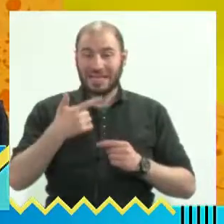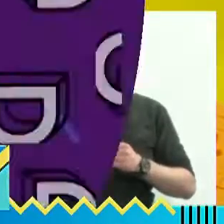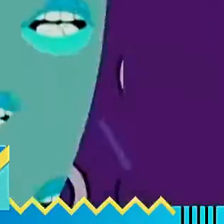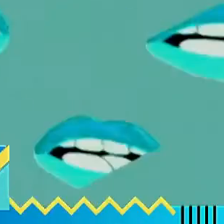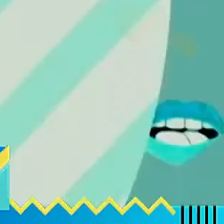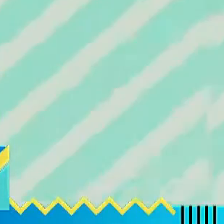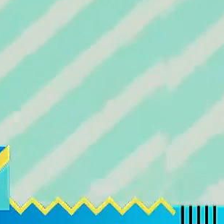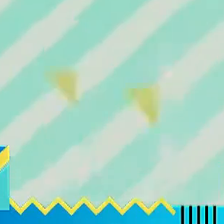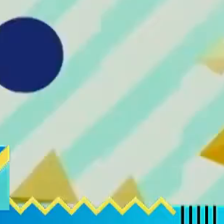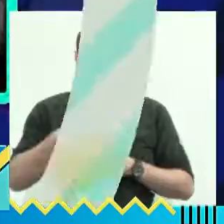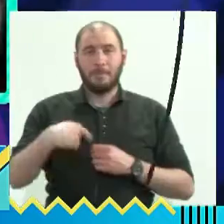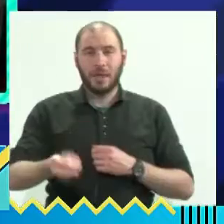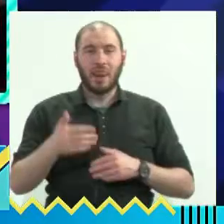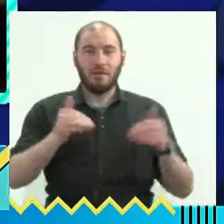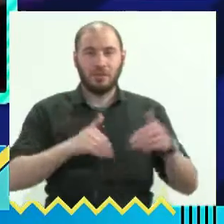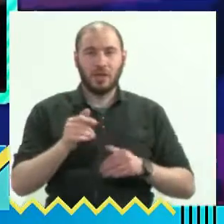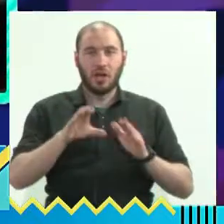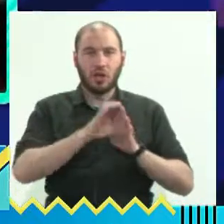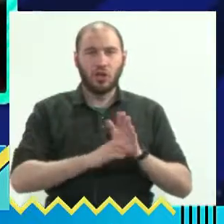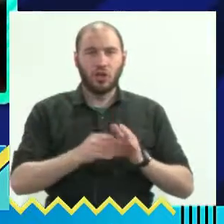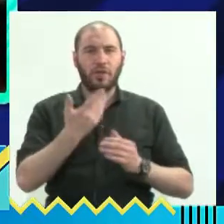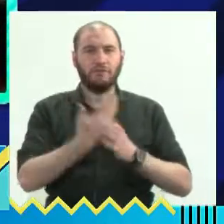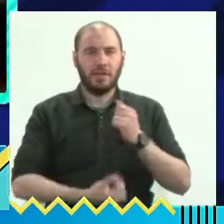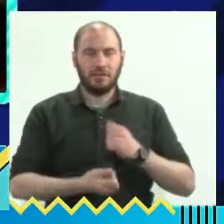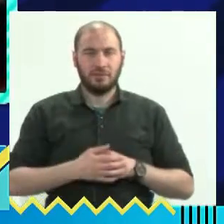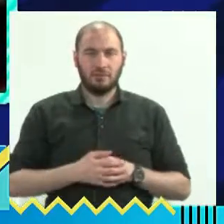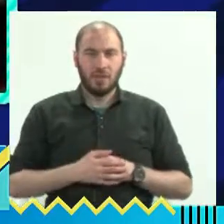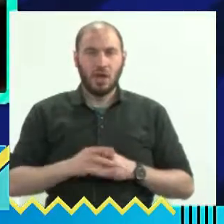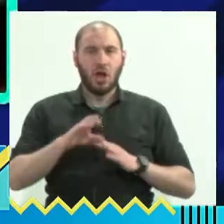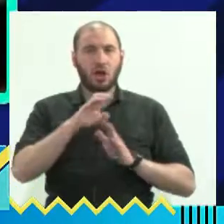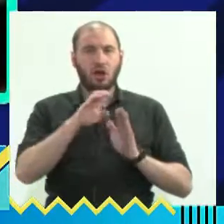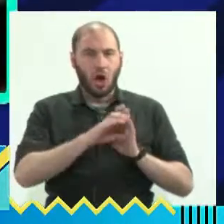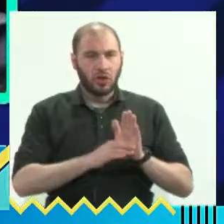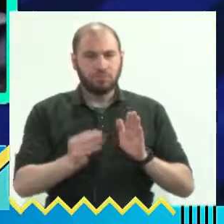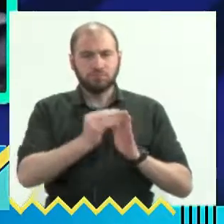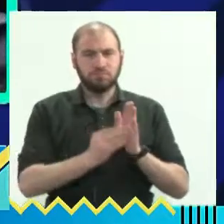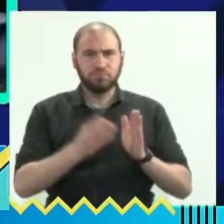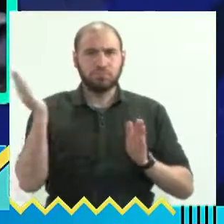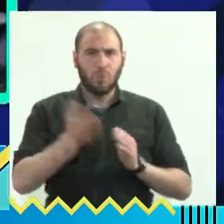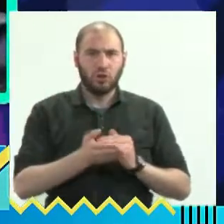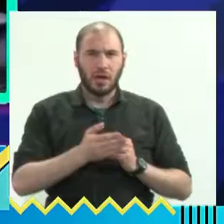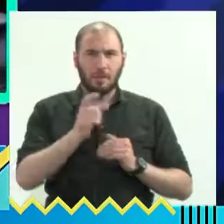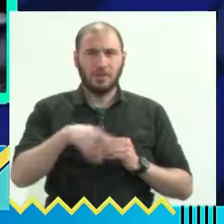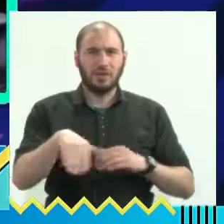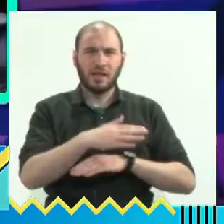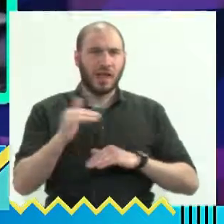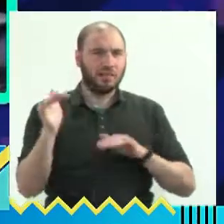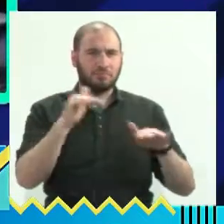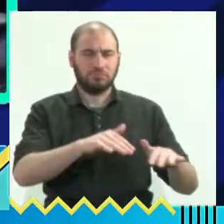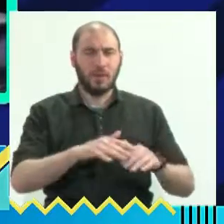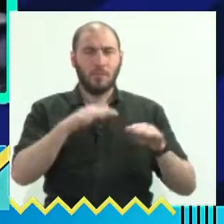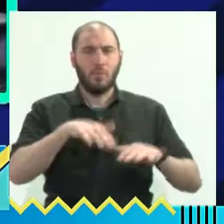senadora Blandini que se va a votar el Código Contravencional. Un código que, entre otras cosas, multa a quienes salen a las calles